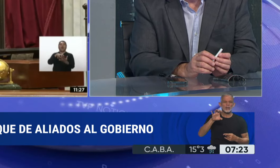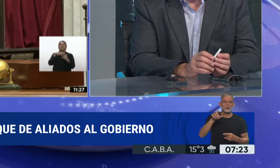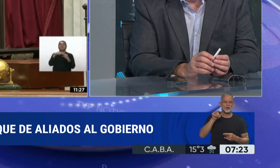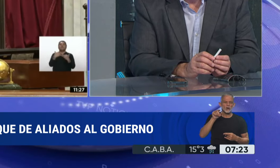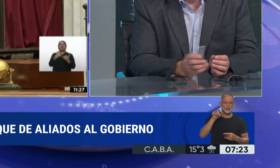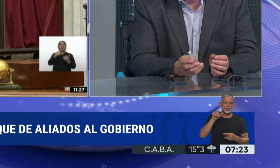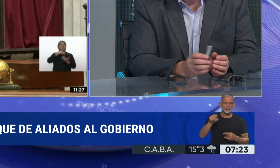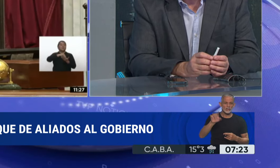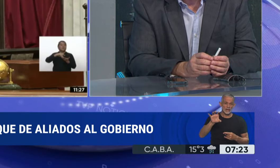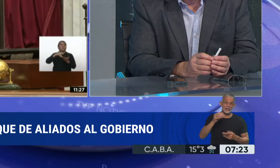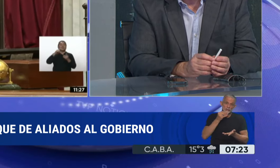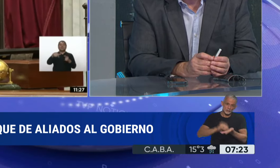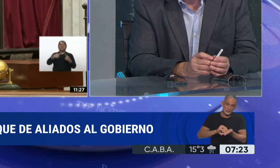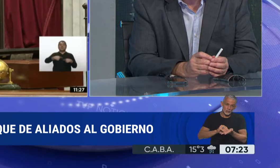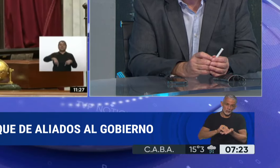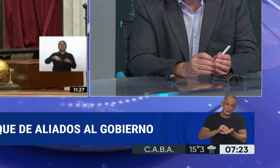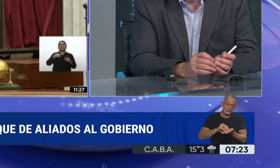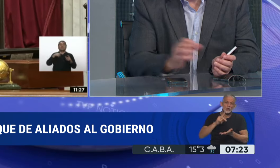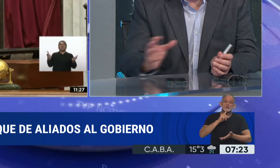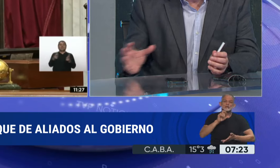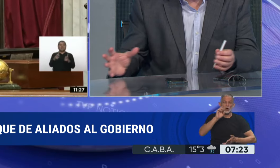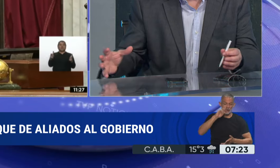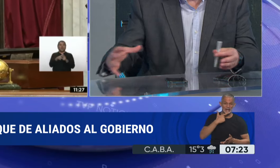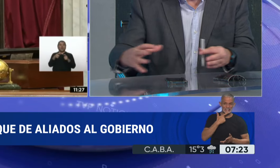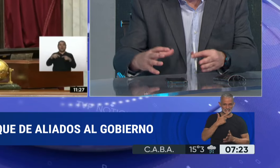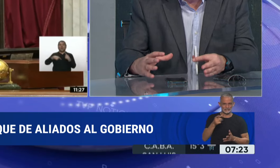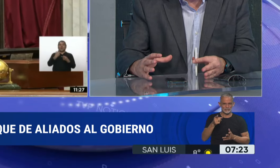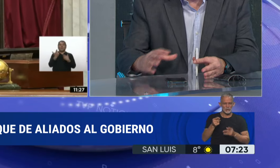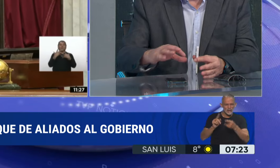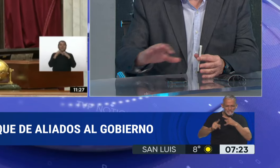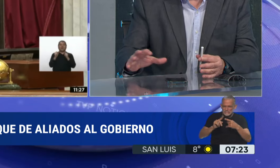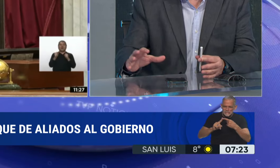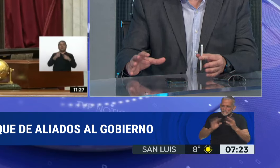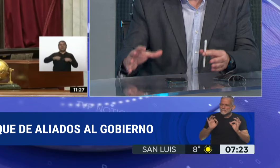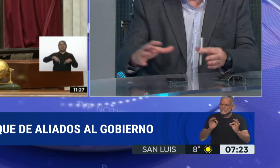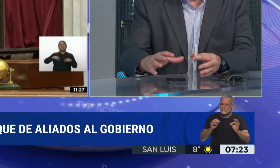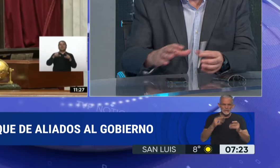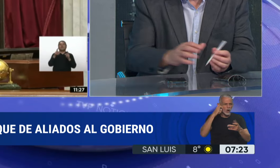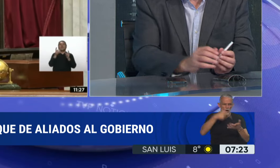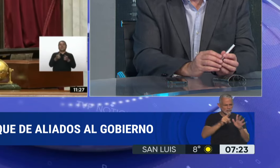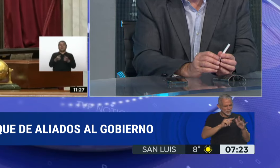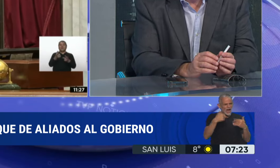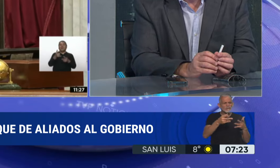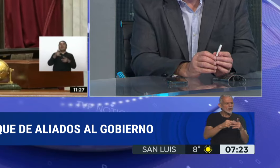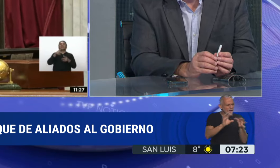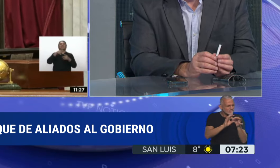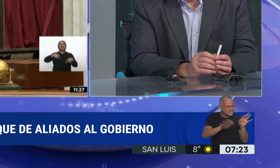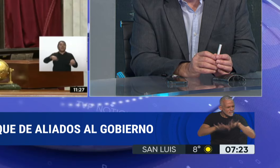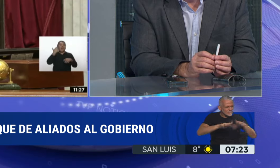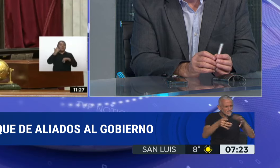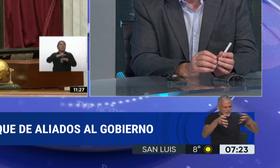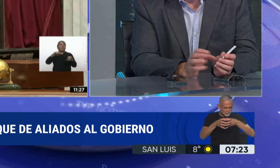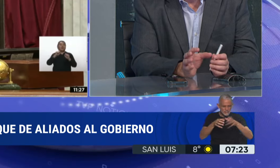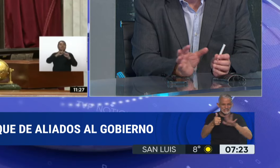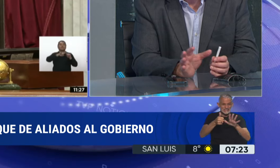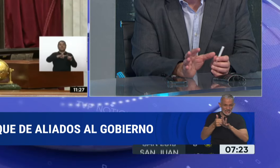eh del chubut eh Nacho Torres en coordinar por fuera del Congreso lo que es el armado de estos eh